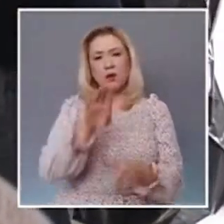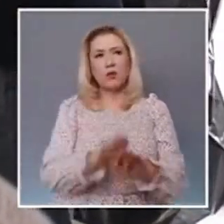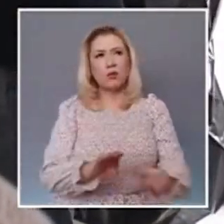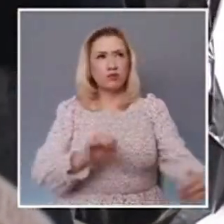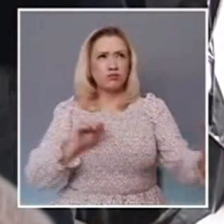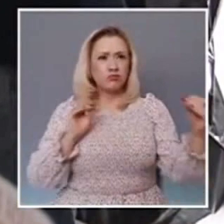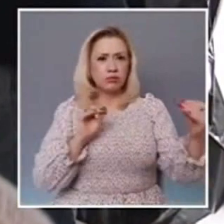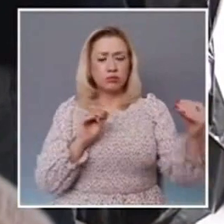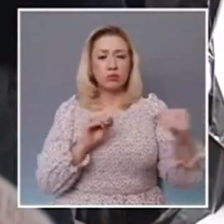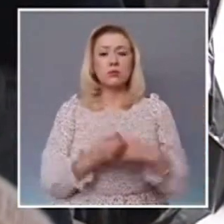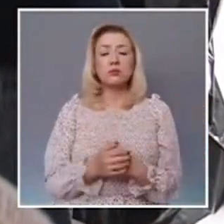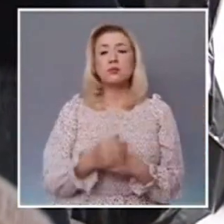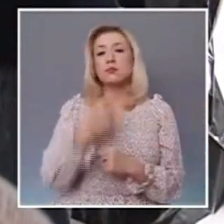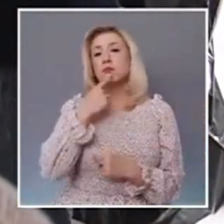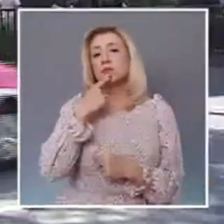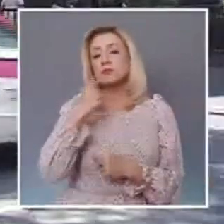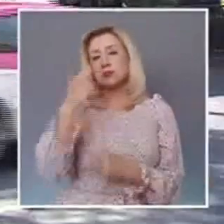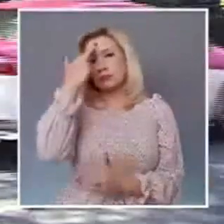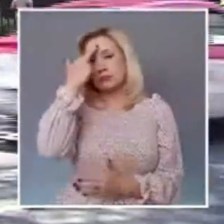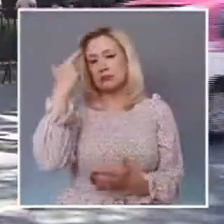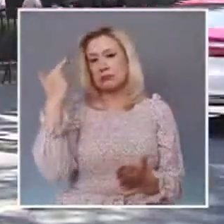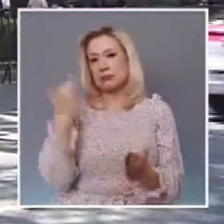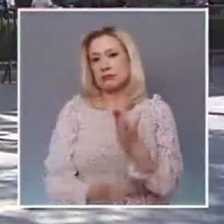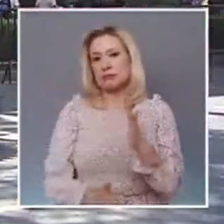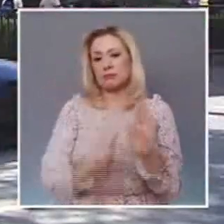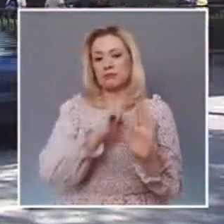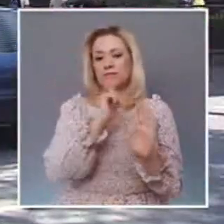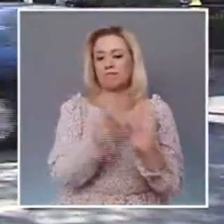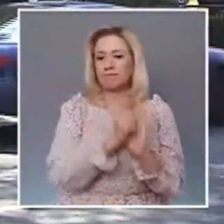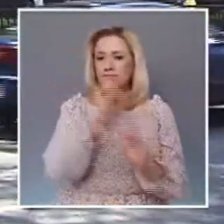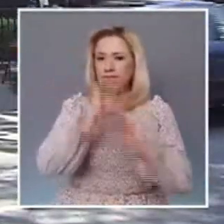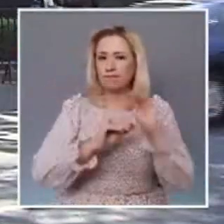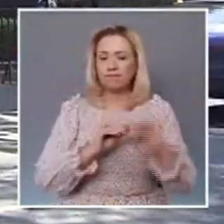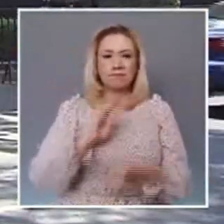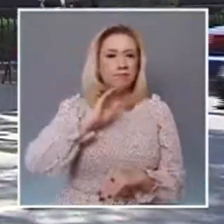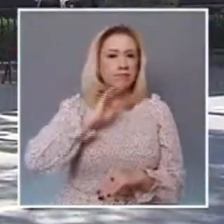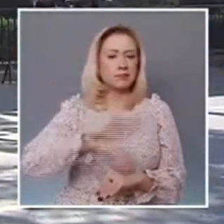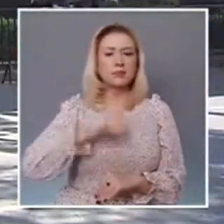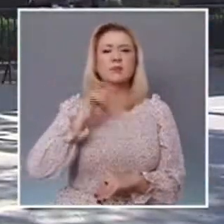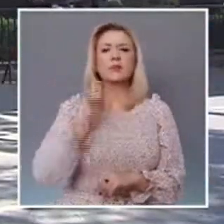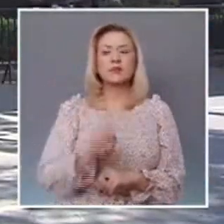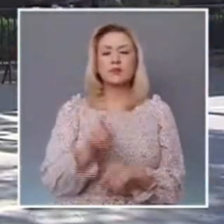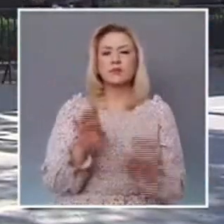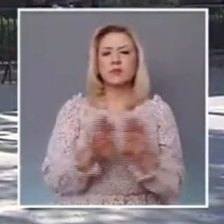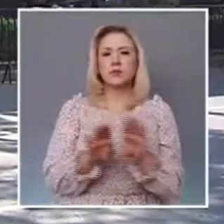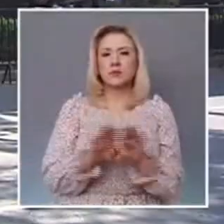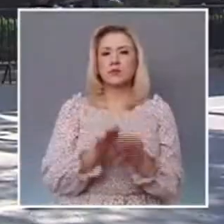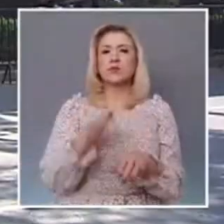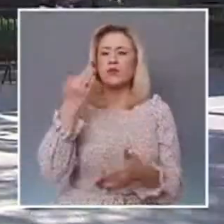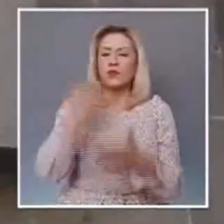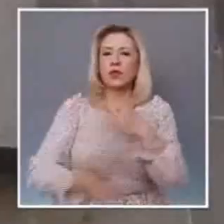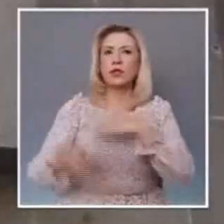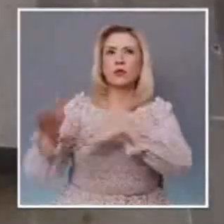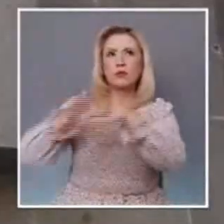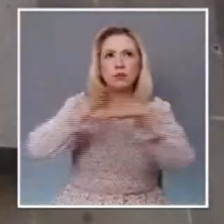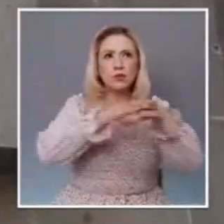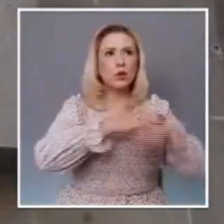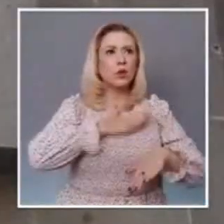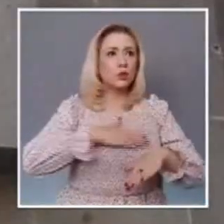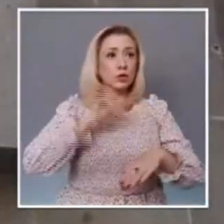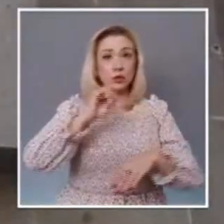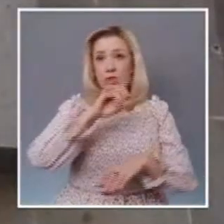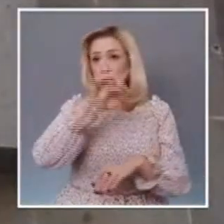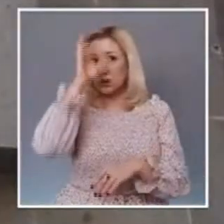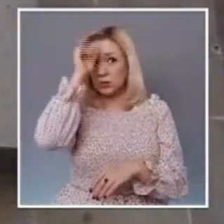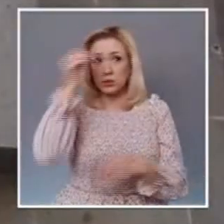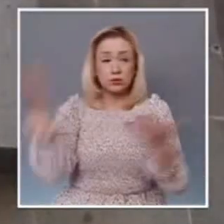determinó que se violó el proceso legislativo, particularmente el principio de deliberación informada y democrática, así como los derechos que asisten a